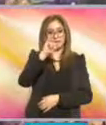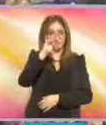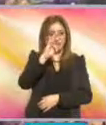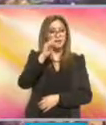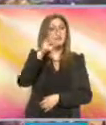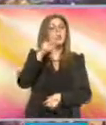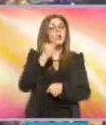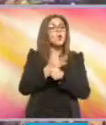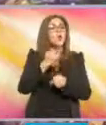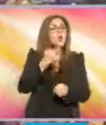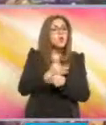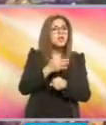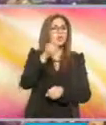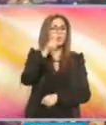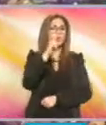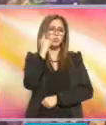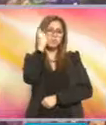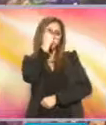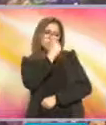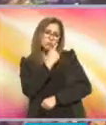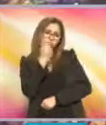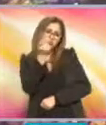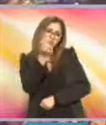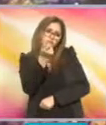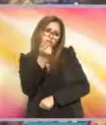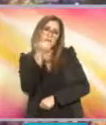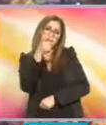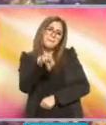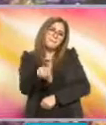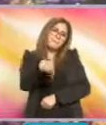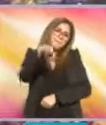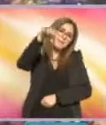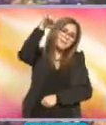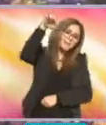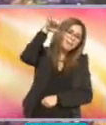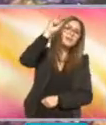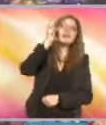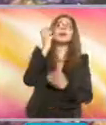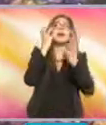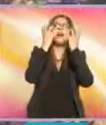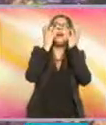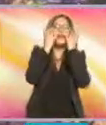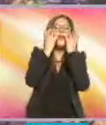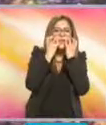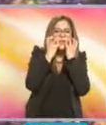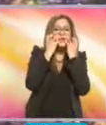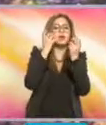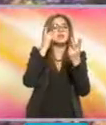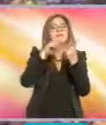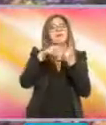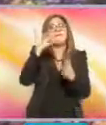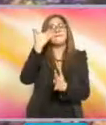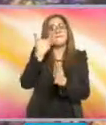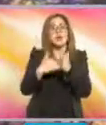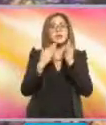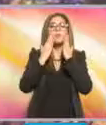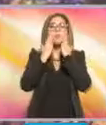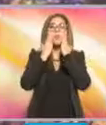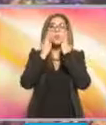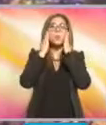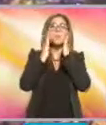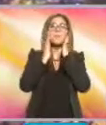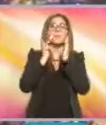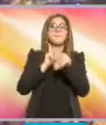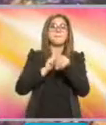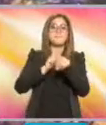signos que nos hacen ver un poco más grandes, ¿no? Como pueden ser las arrugas, por supuesto, la falta de firmeza en la piel,